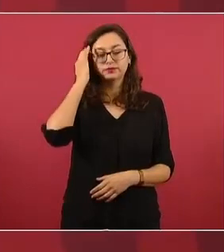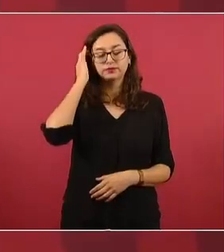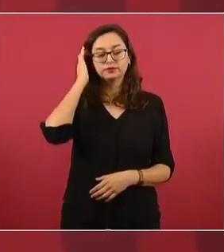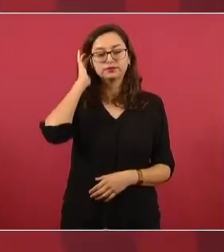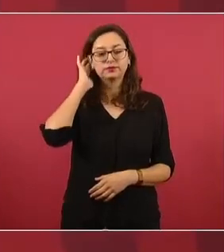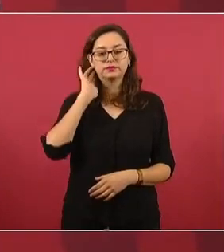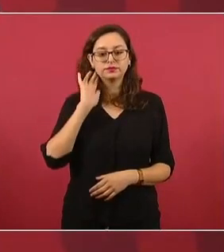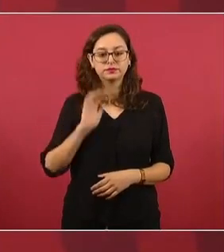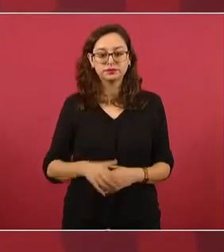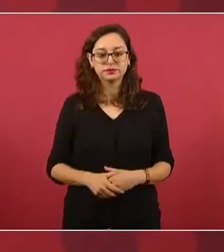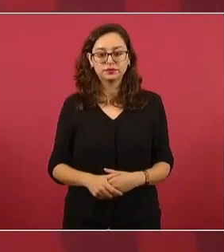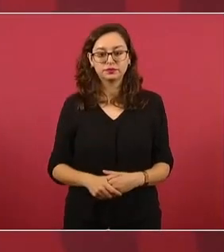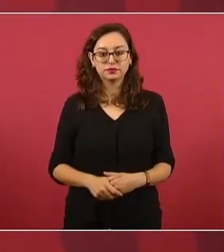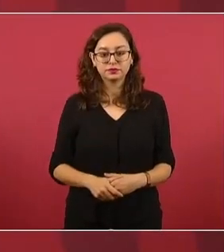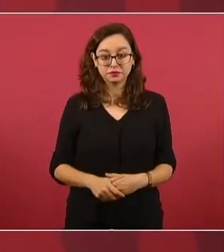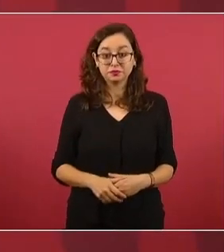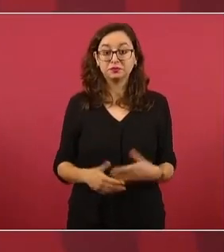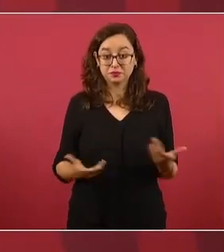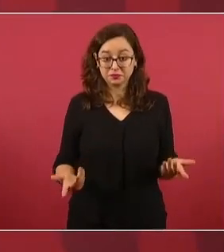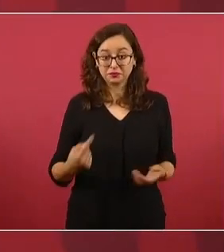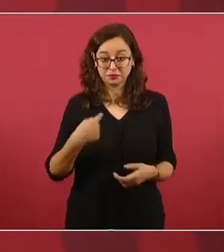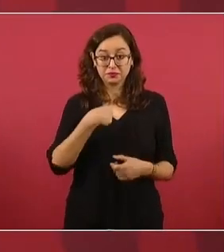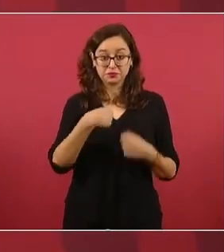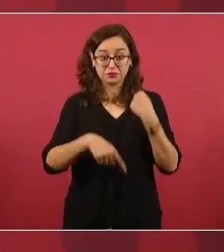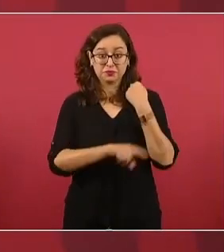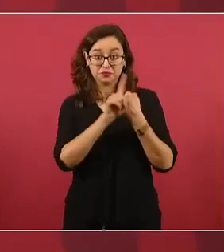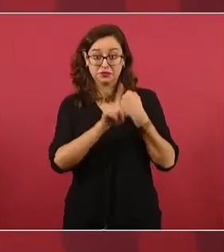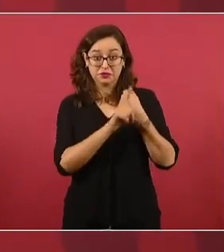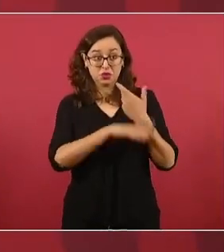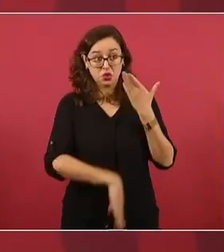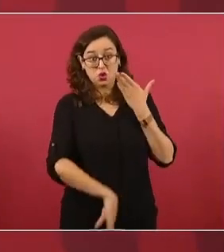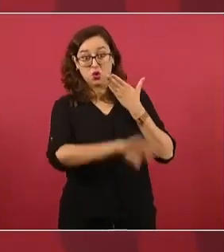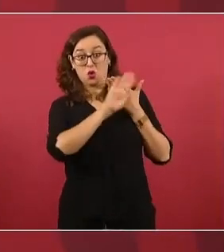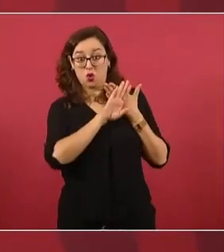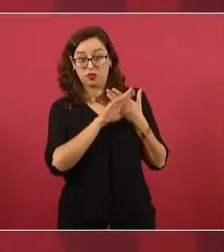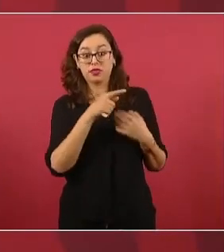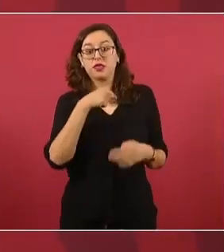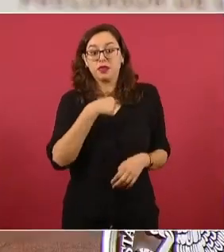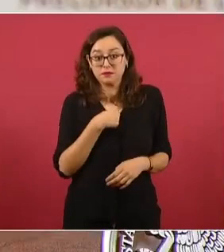Incluso tuve problemas en ese entonces,